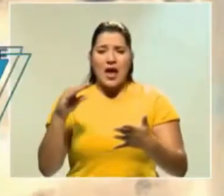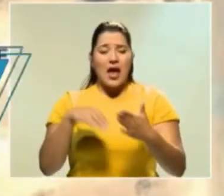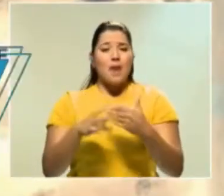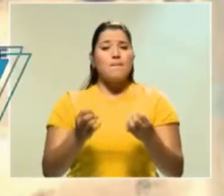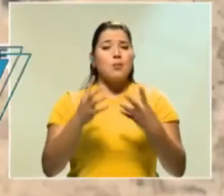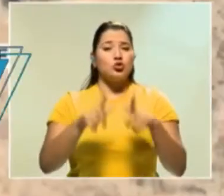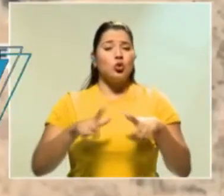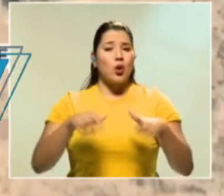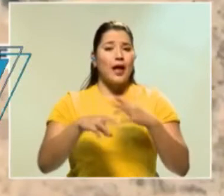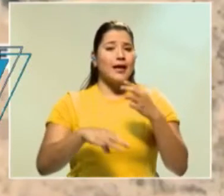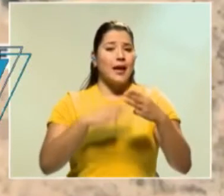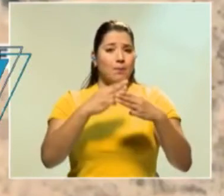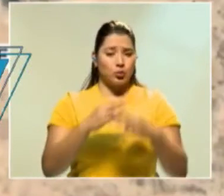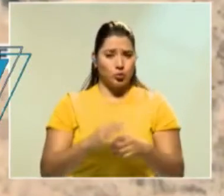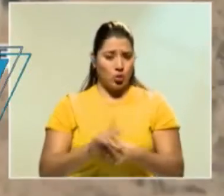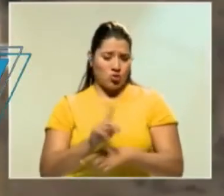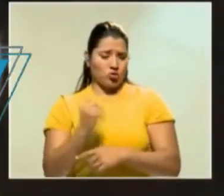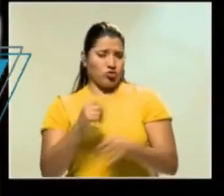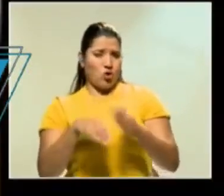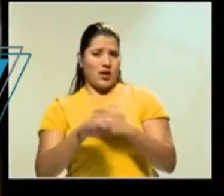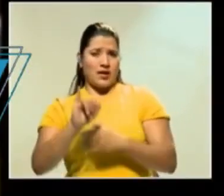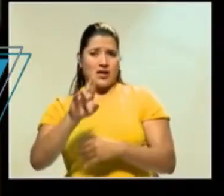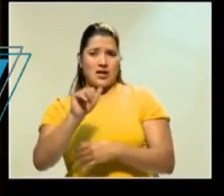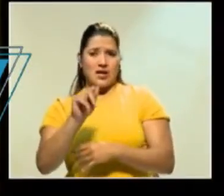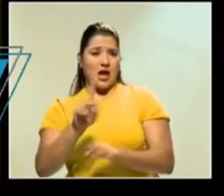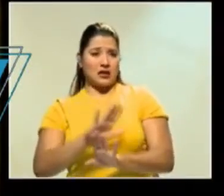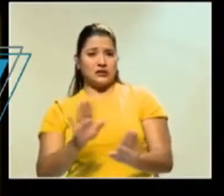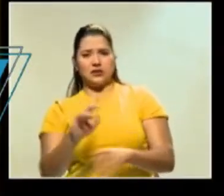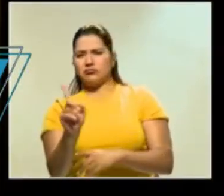en Irak, como lo está haciendo ahora. Pero